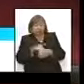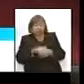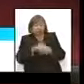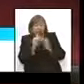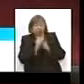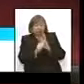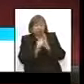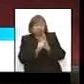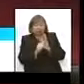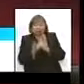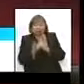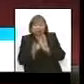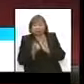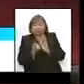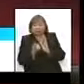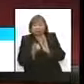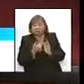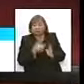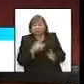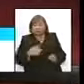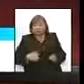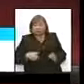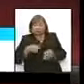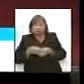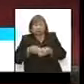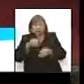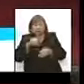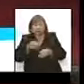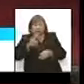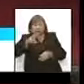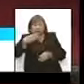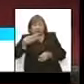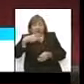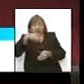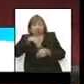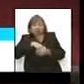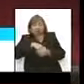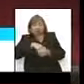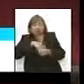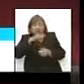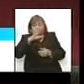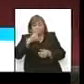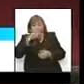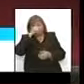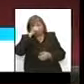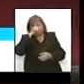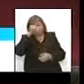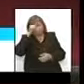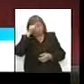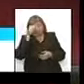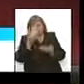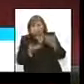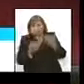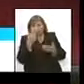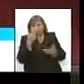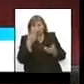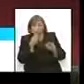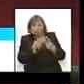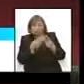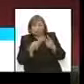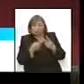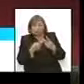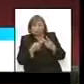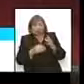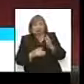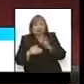artículo anterior para la votación presidencial, se procede a efectuar una segunda votación el quinto domingo después de la primera elección entre los dos candidatos que obtuvieron la votación